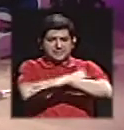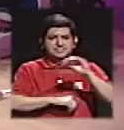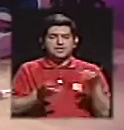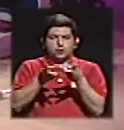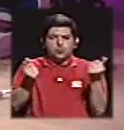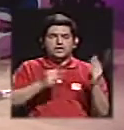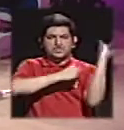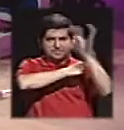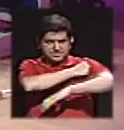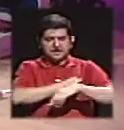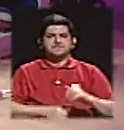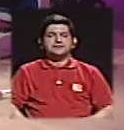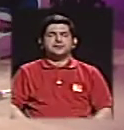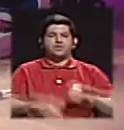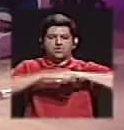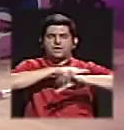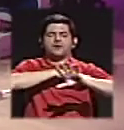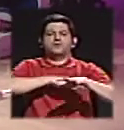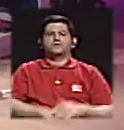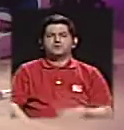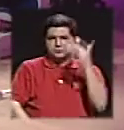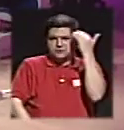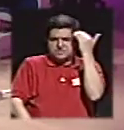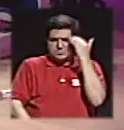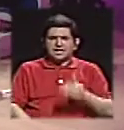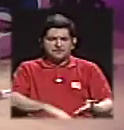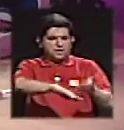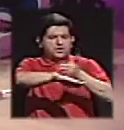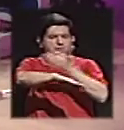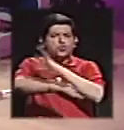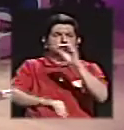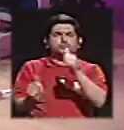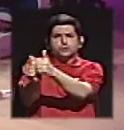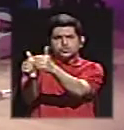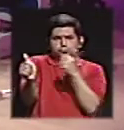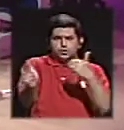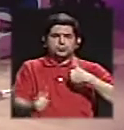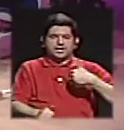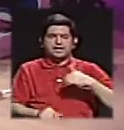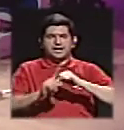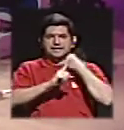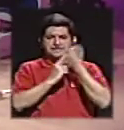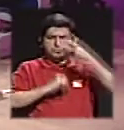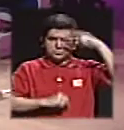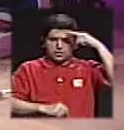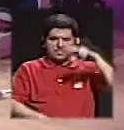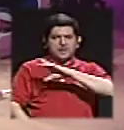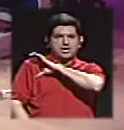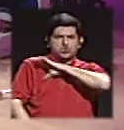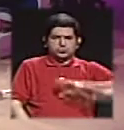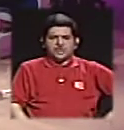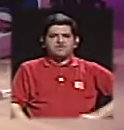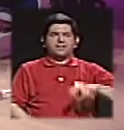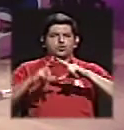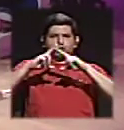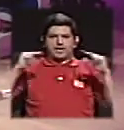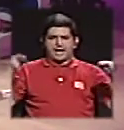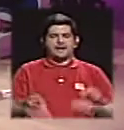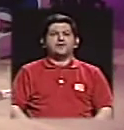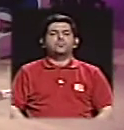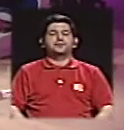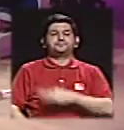aborto. Vamos a conocer los avances y retrocesos en el derecho a decidir en México, en El Salvador y en Nicaragua. Para esto